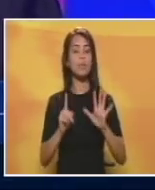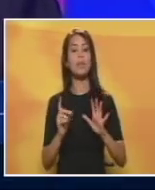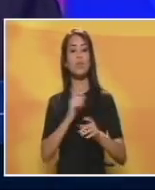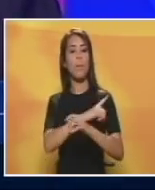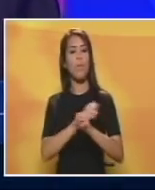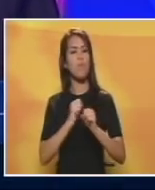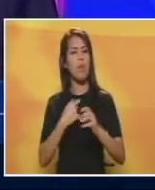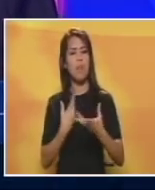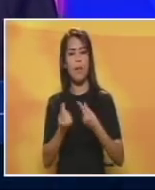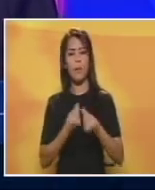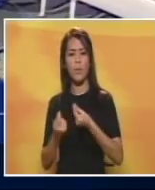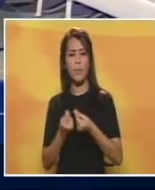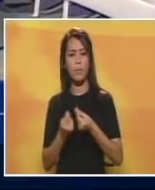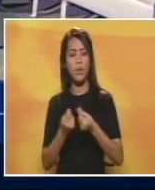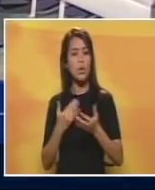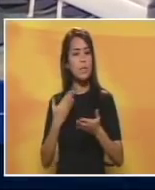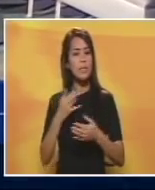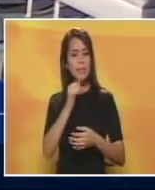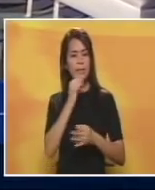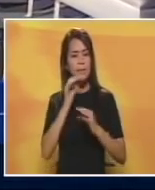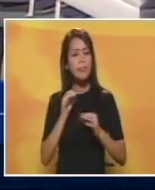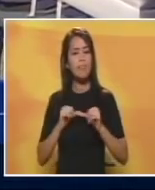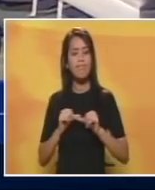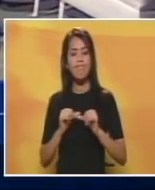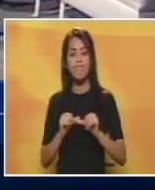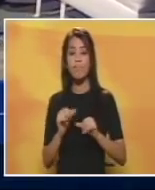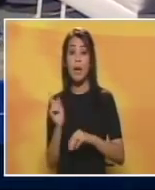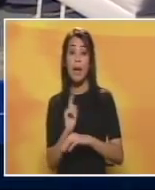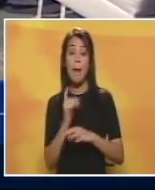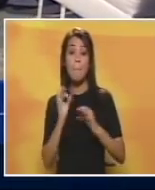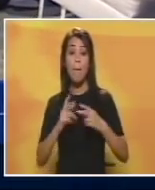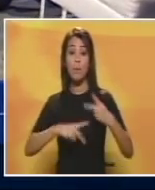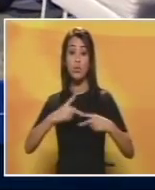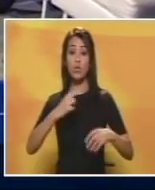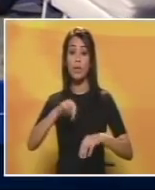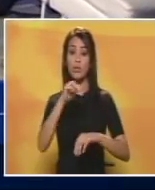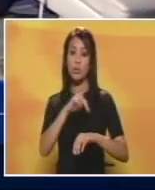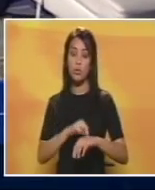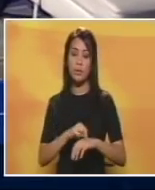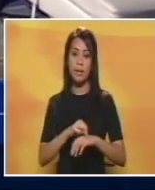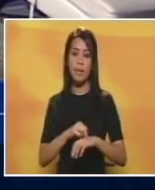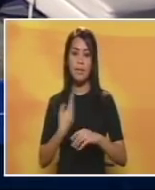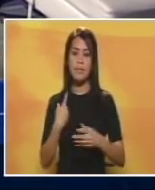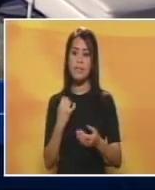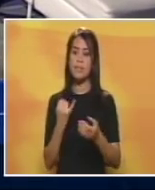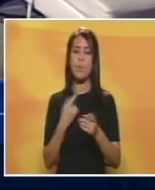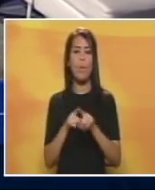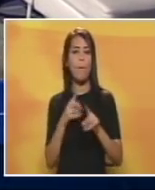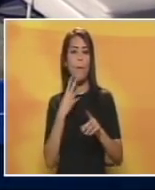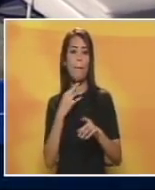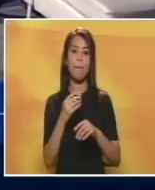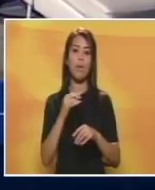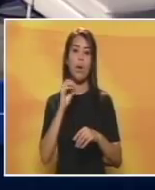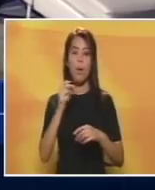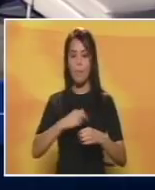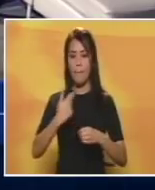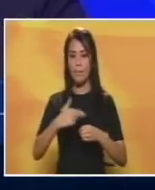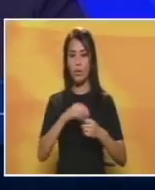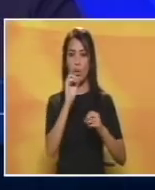enfoque en el tema económico e insistió en que urge activar la producción nacional y dejar de depender de la exportación petrolera.